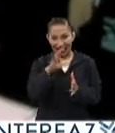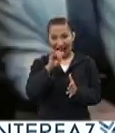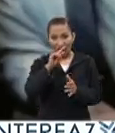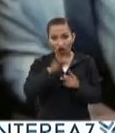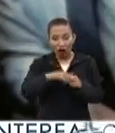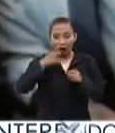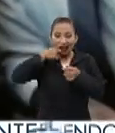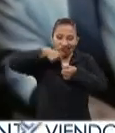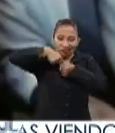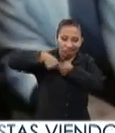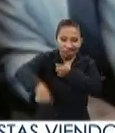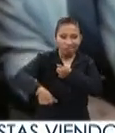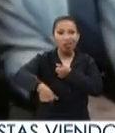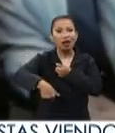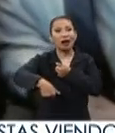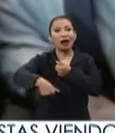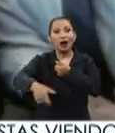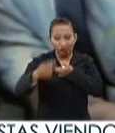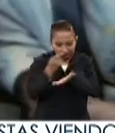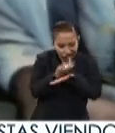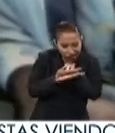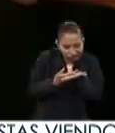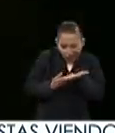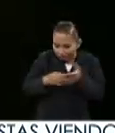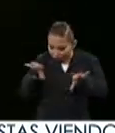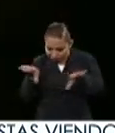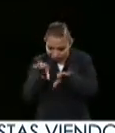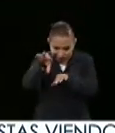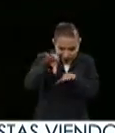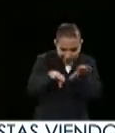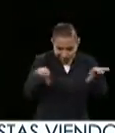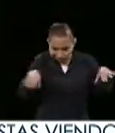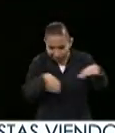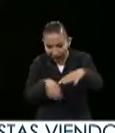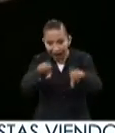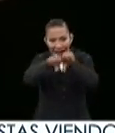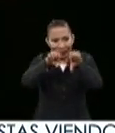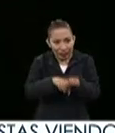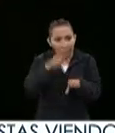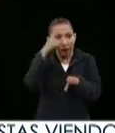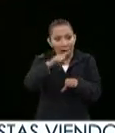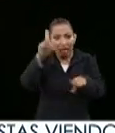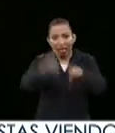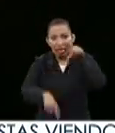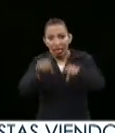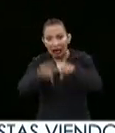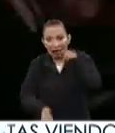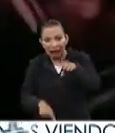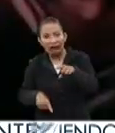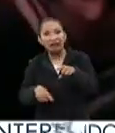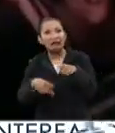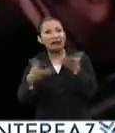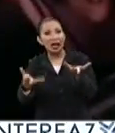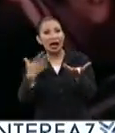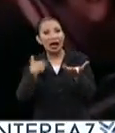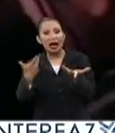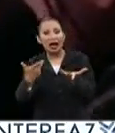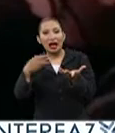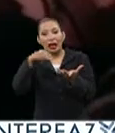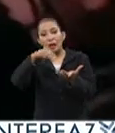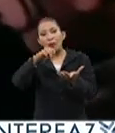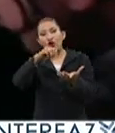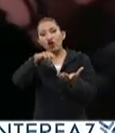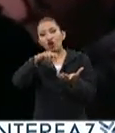con cinta, diseñaron equipo para quitarle el monóxido